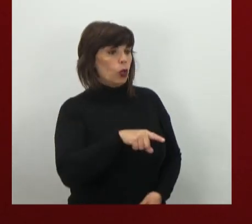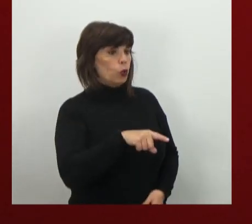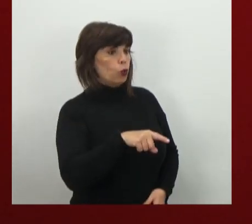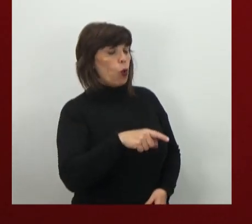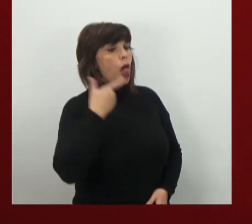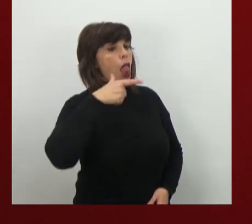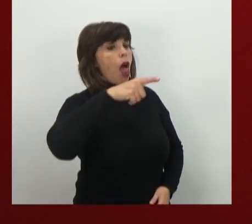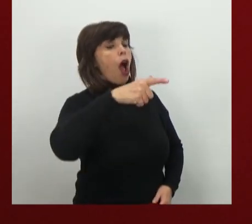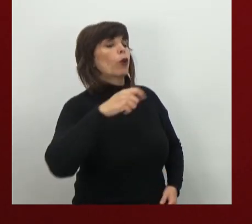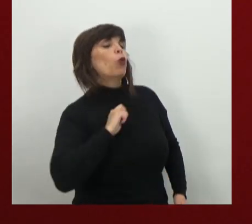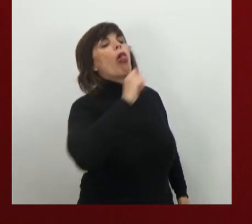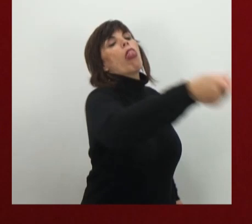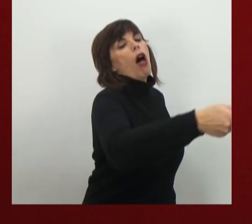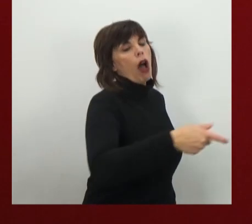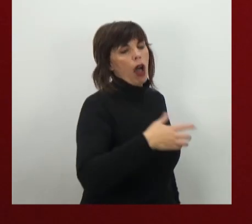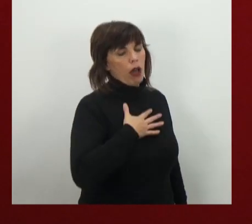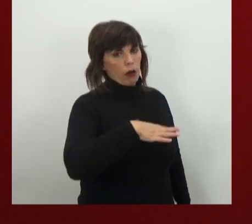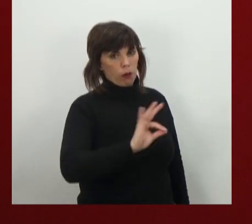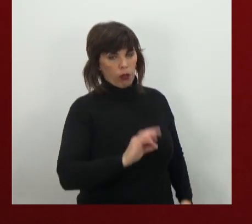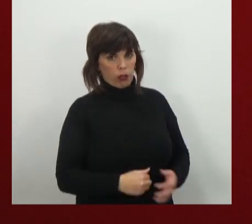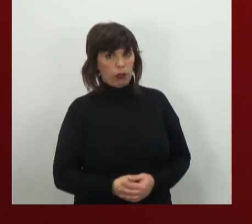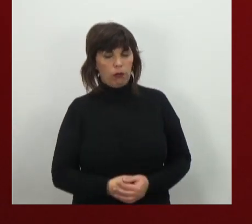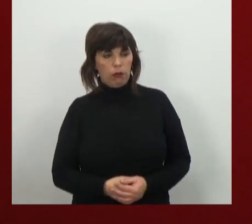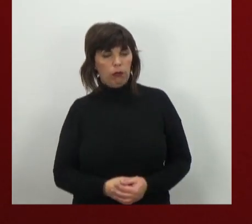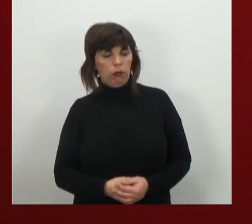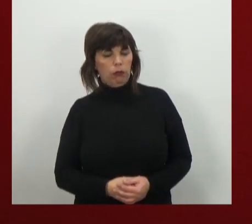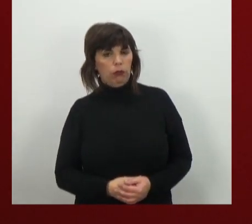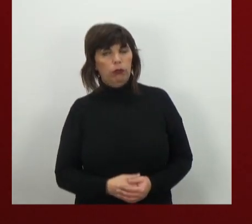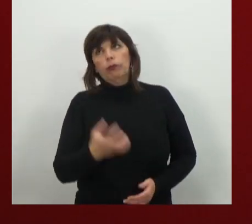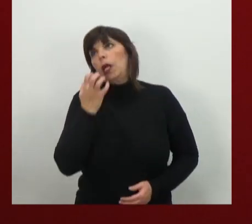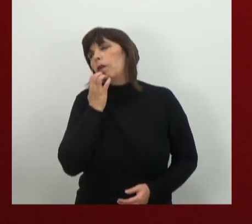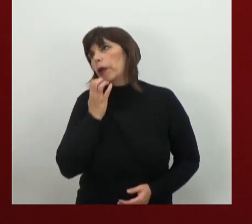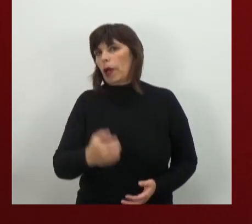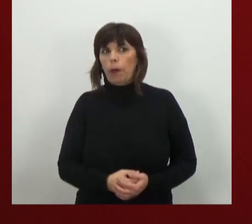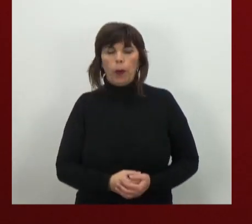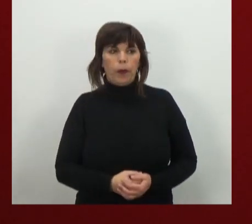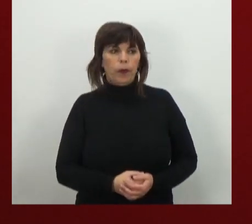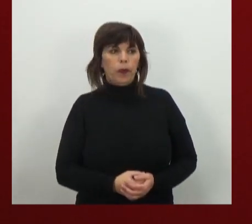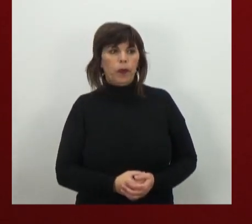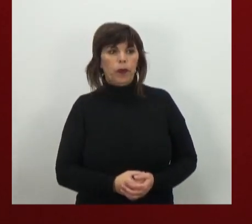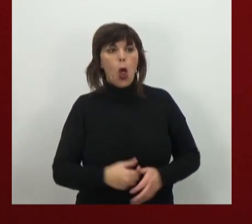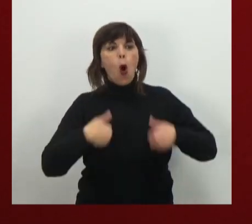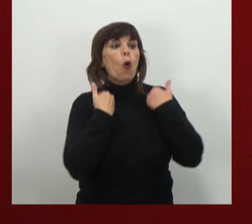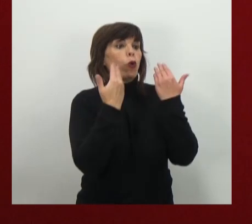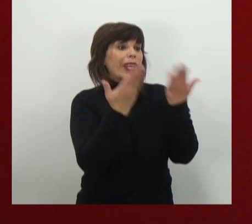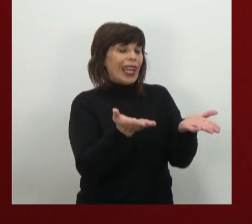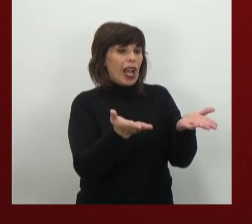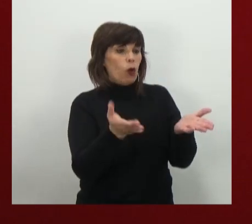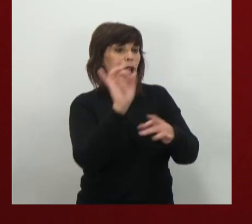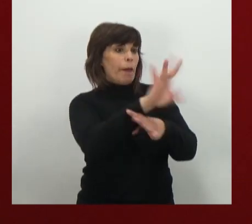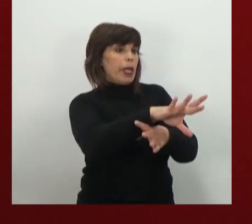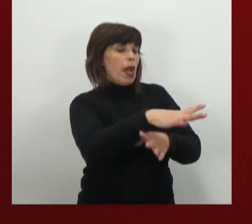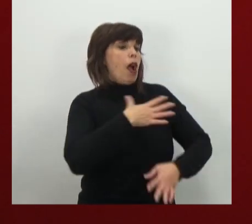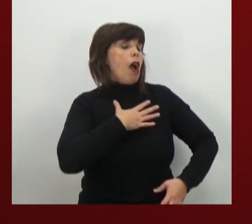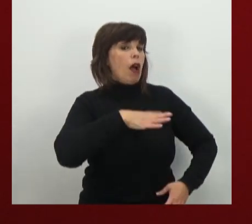distancia. Tú puedes dar, por ejemplo, un regalo a distancia. Pero